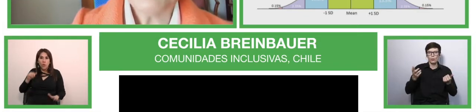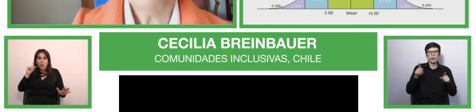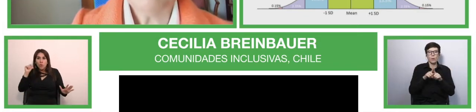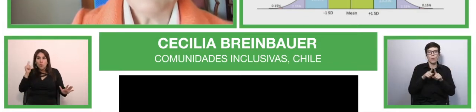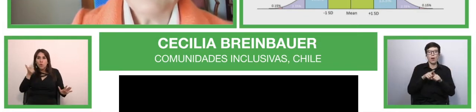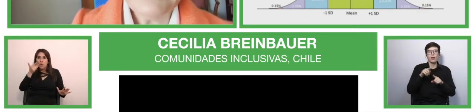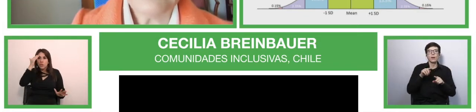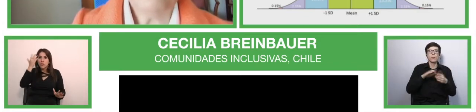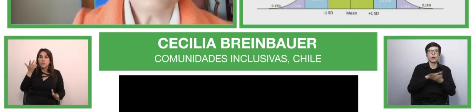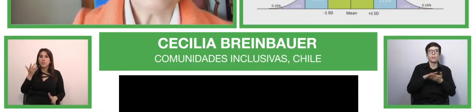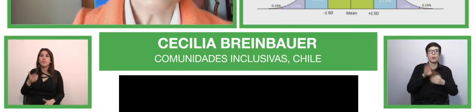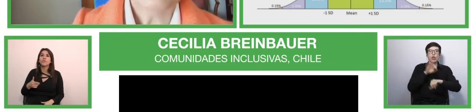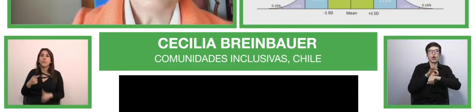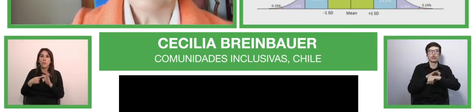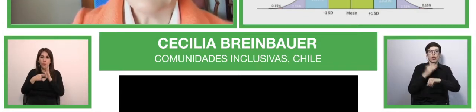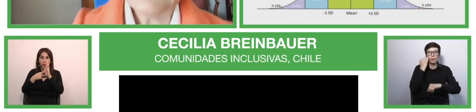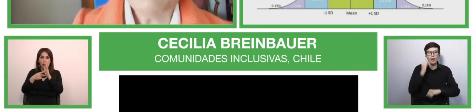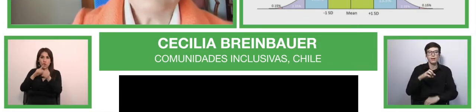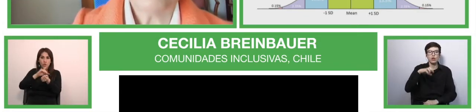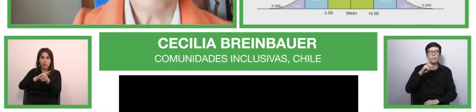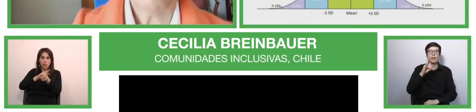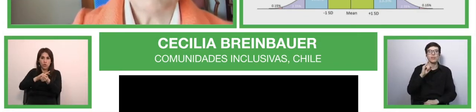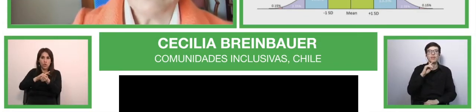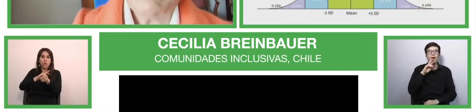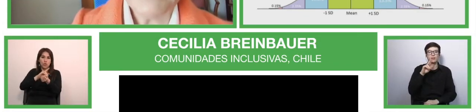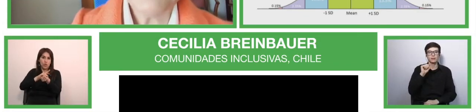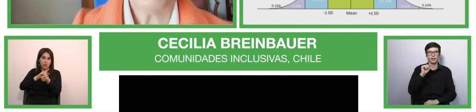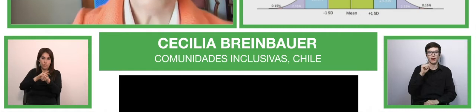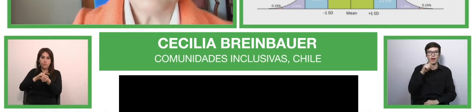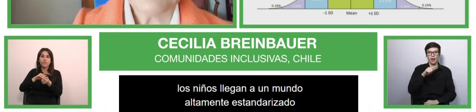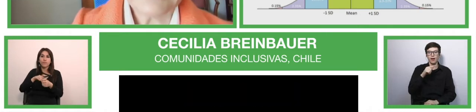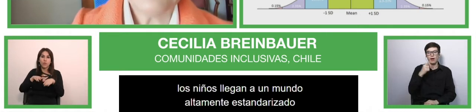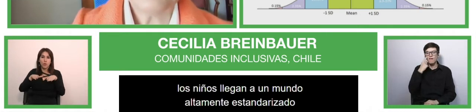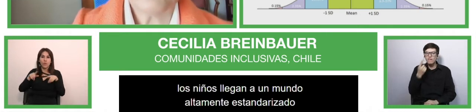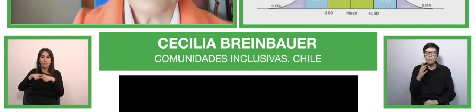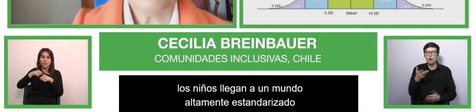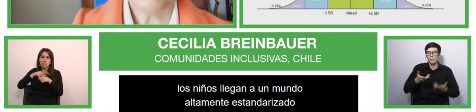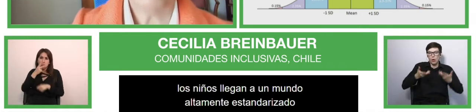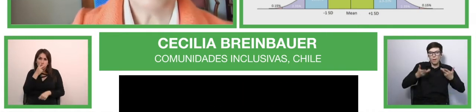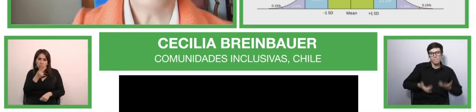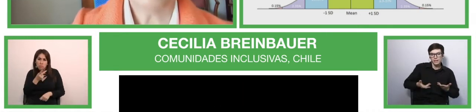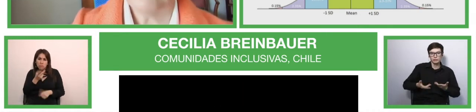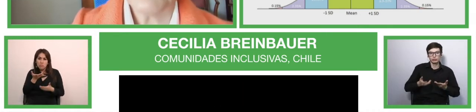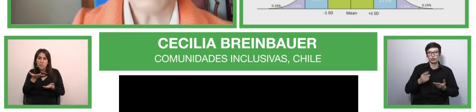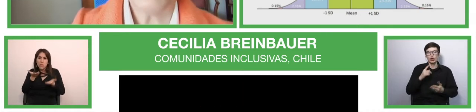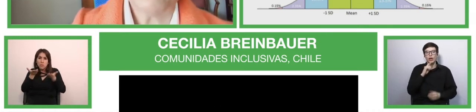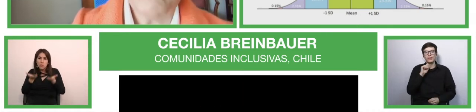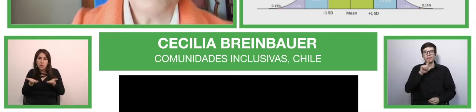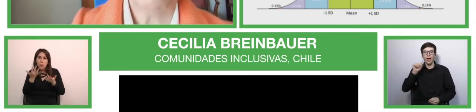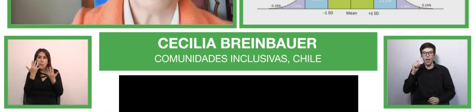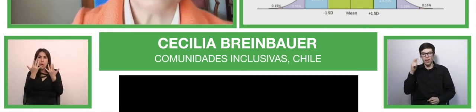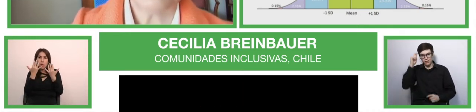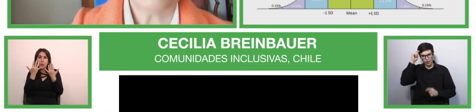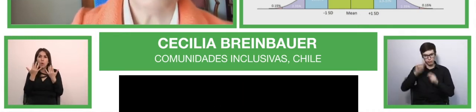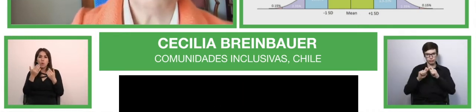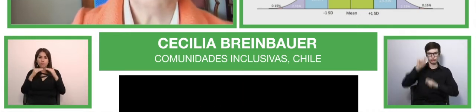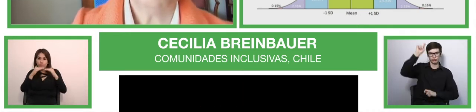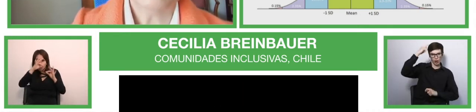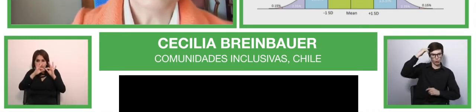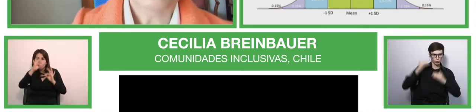usan indicadores de crecimiento el peso la talla son indicadores de nutrición muy